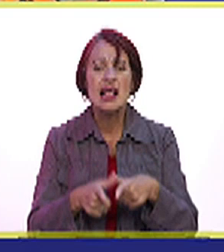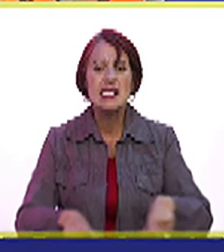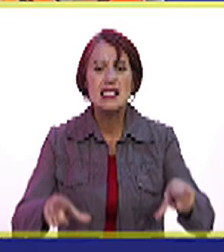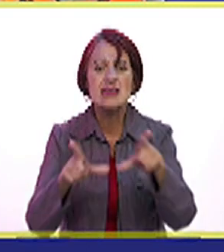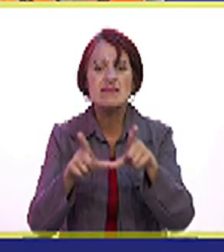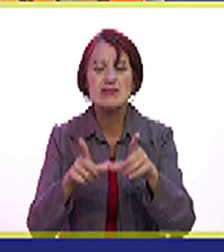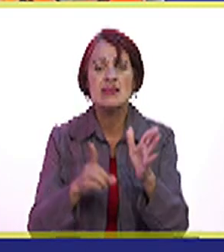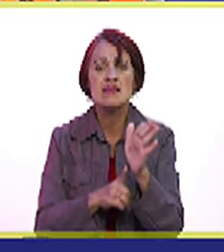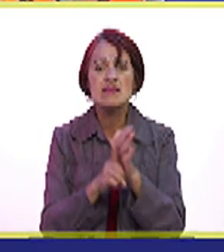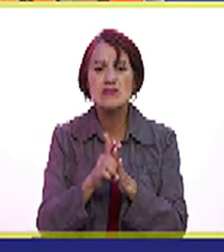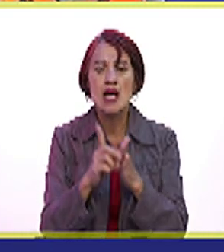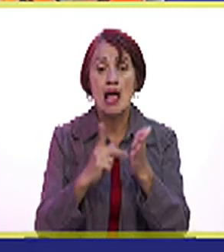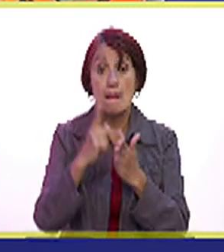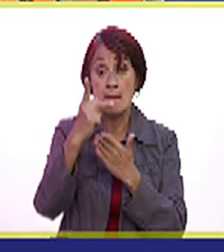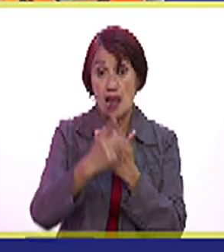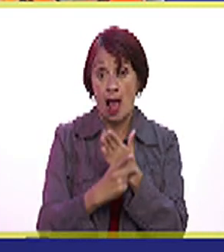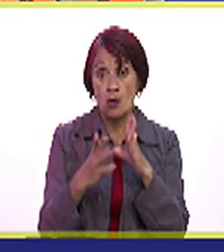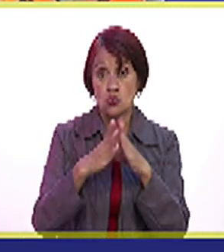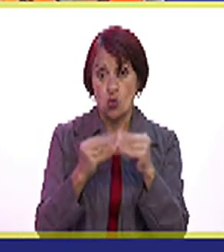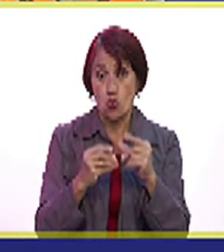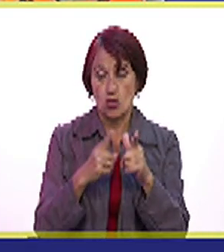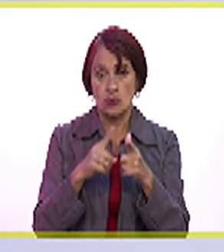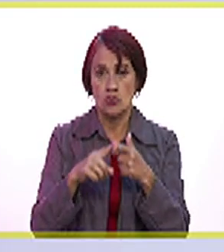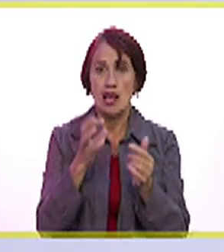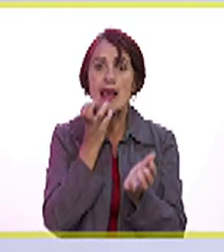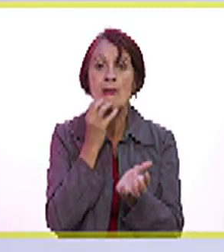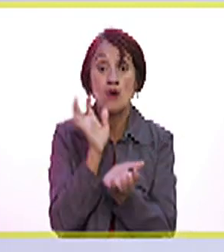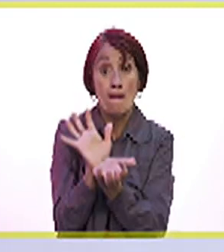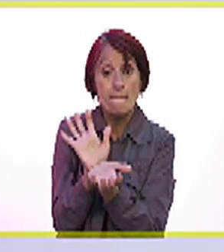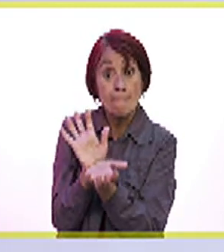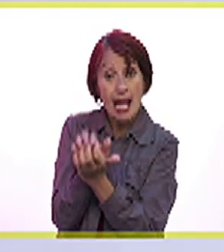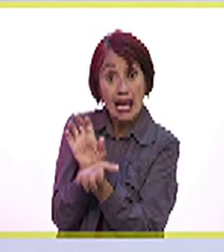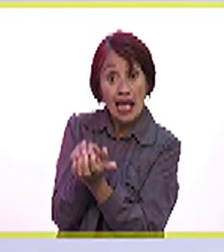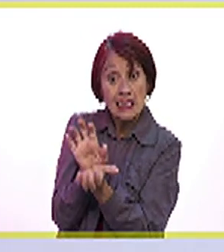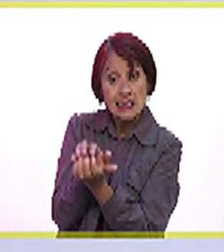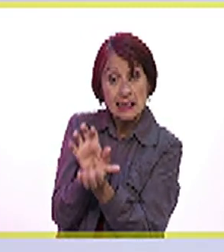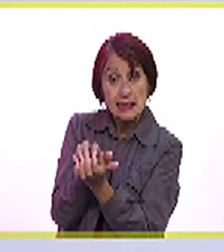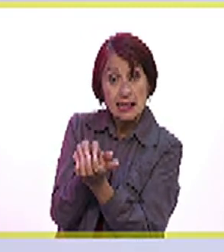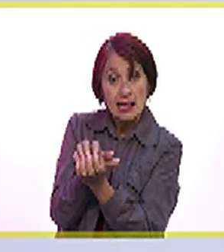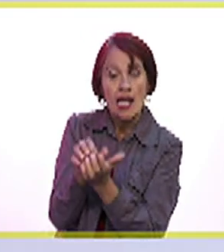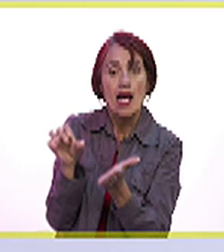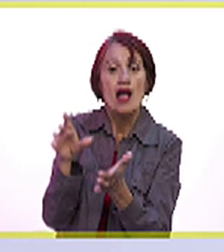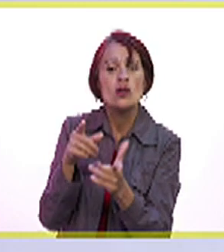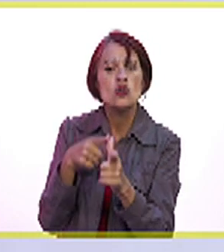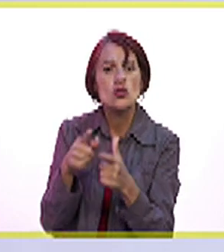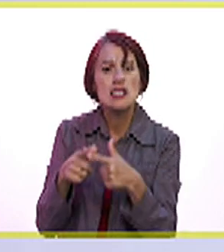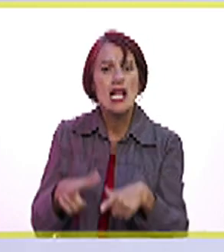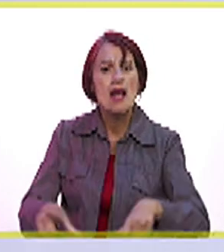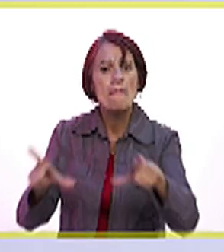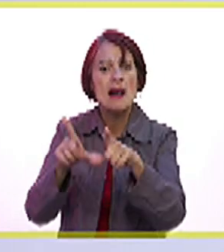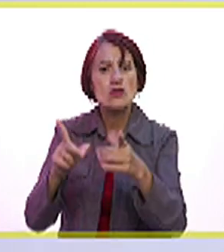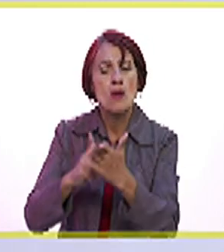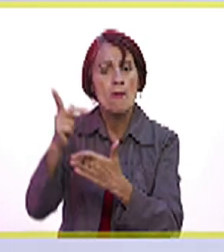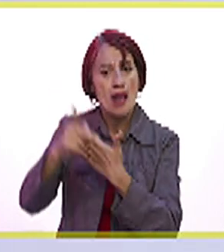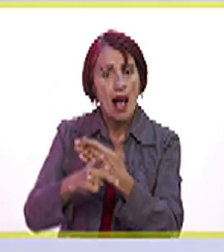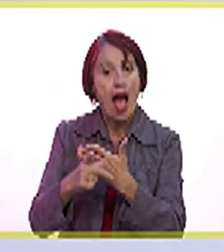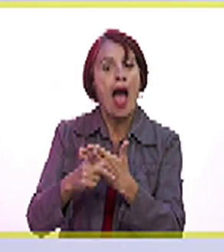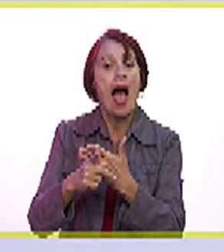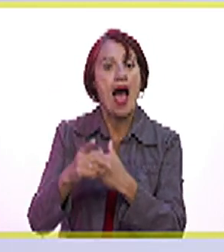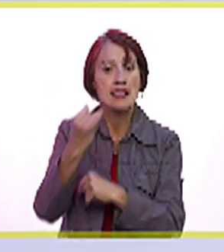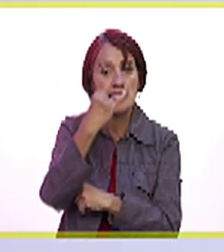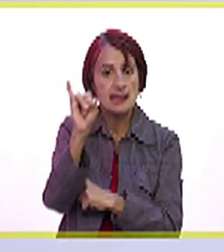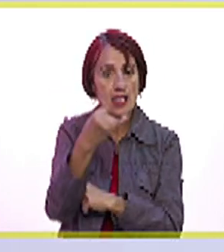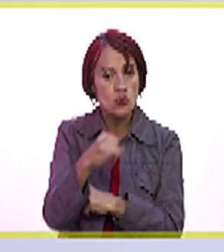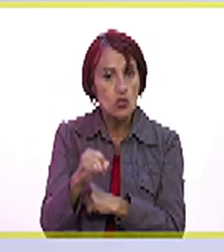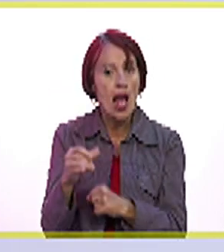el plan? Si usted está en Nueva Esparta, usted sabe allá en qué espacio se desarrolla el plan. Si está en el Zulia, ya yo sé en qué